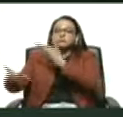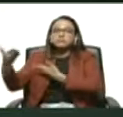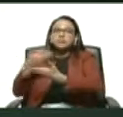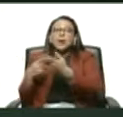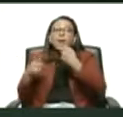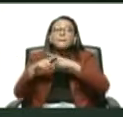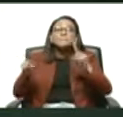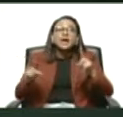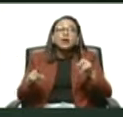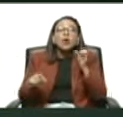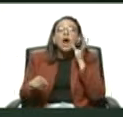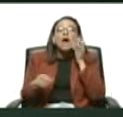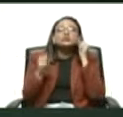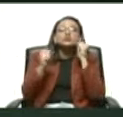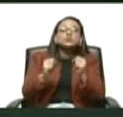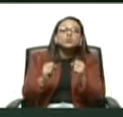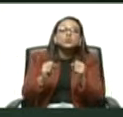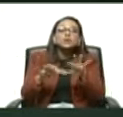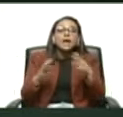Guyana.